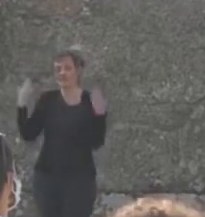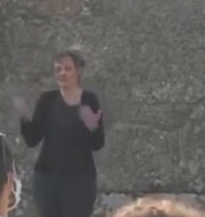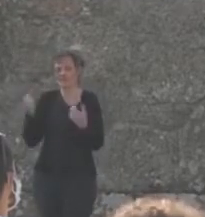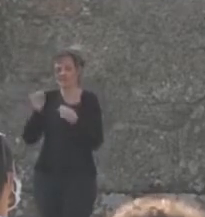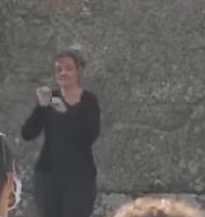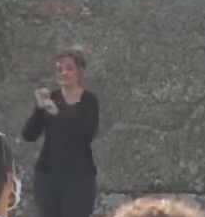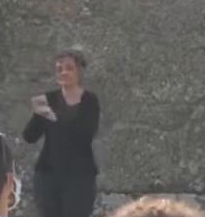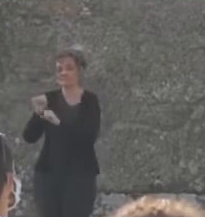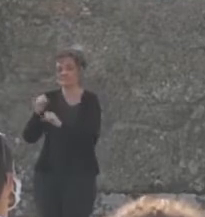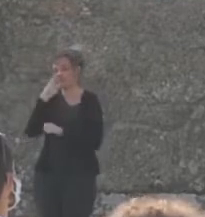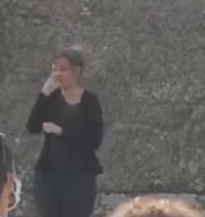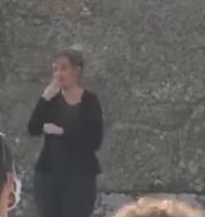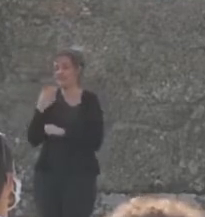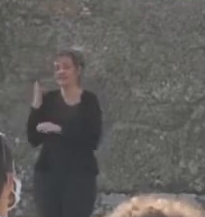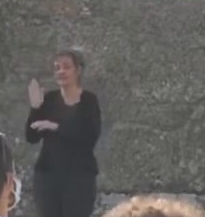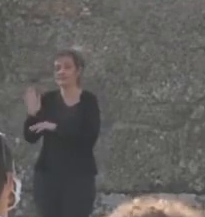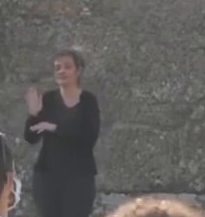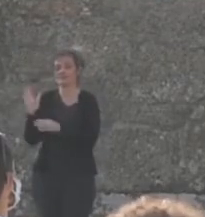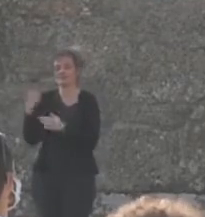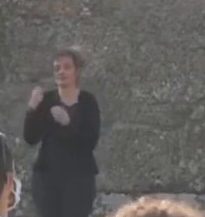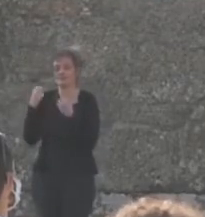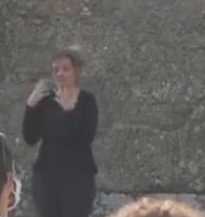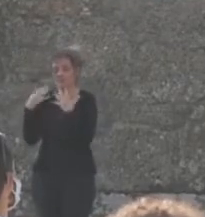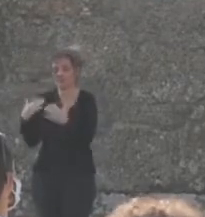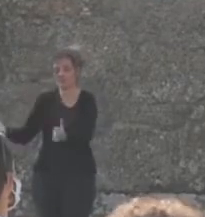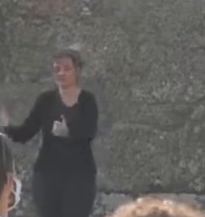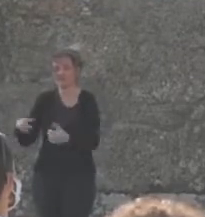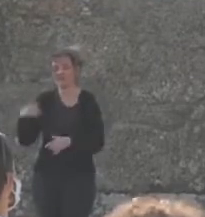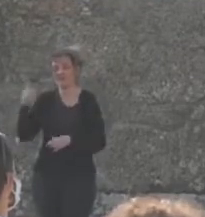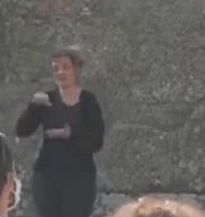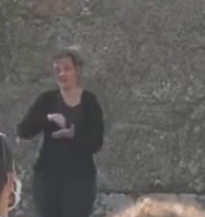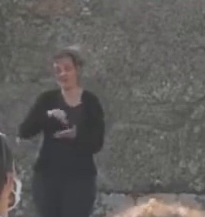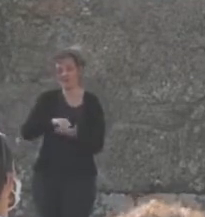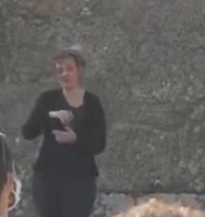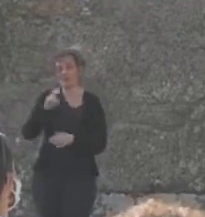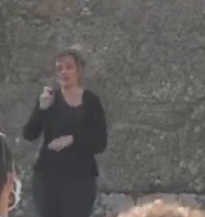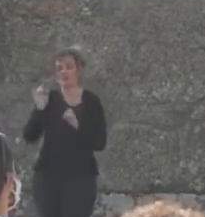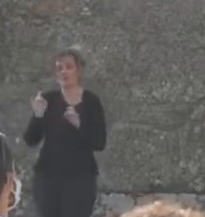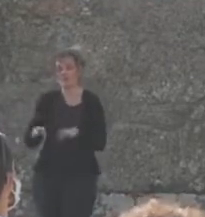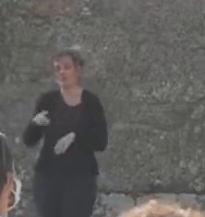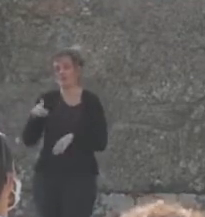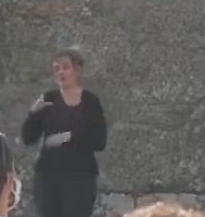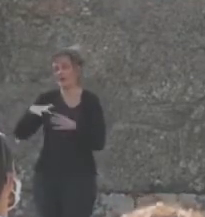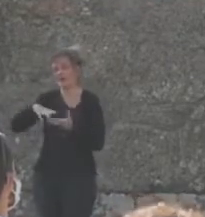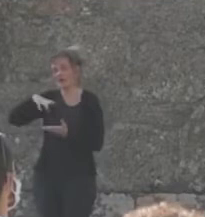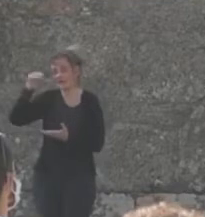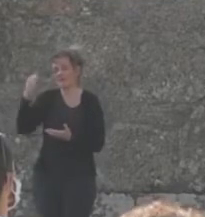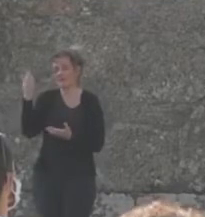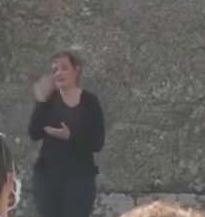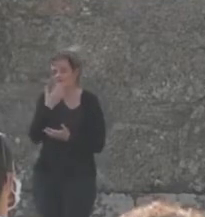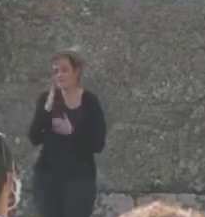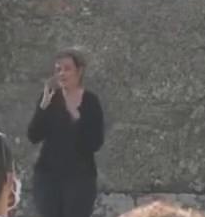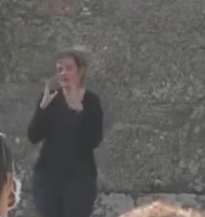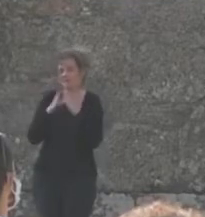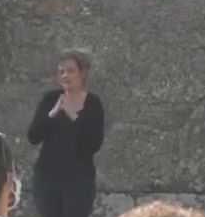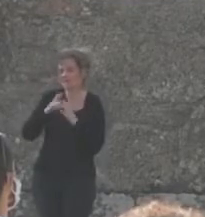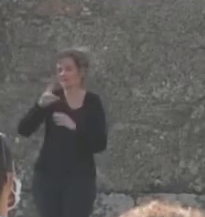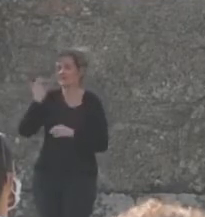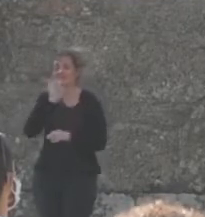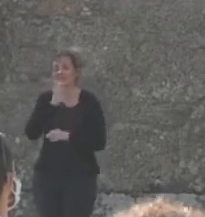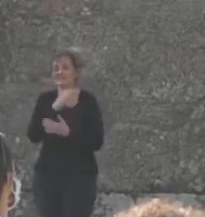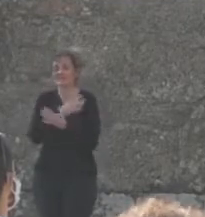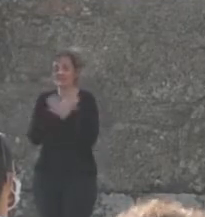hai en Marín unha representación moi numerosa, tanto na vila como en Soaxe, con capelas e escolas dende finais do século